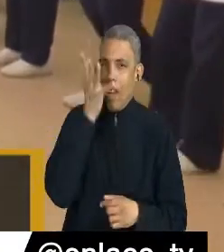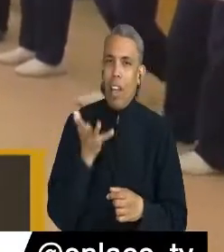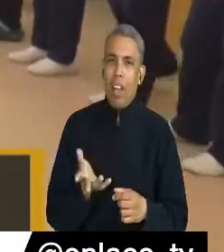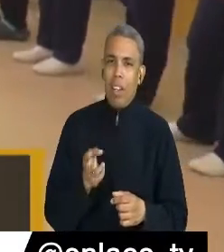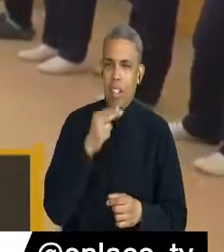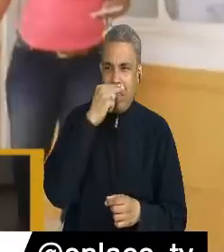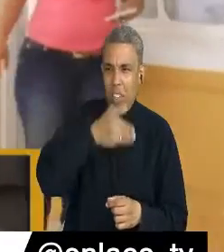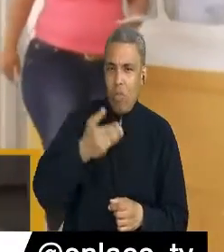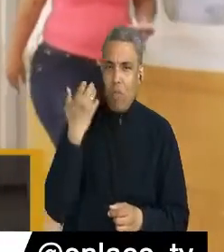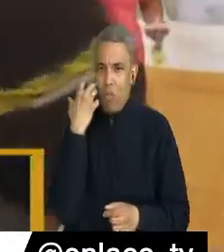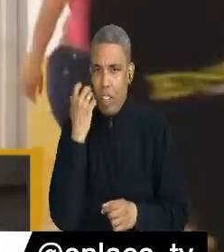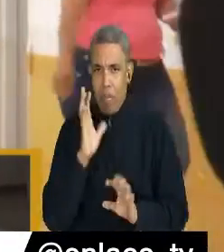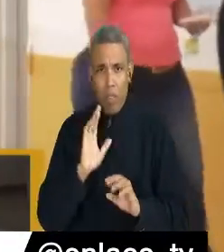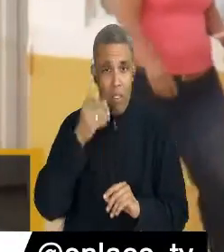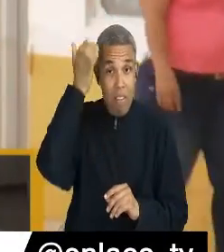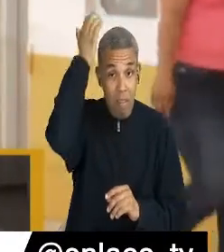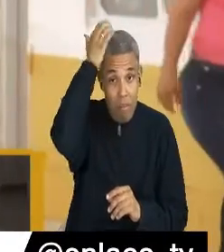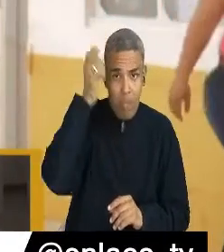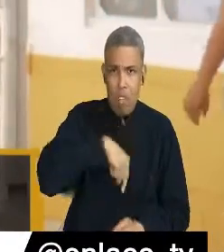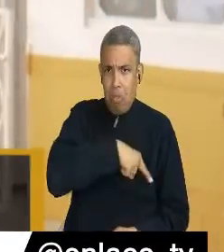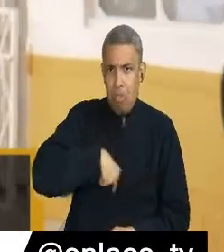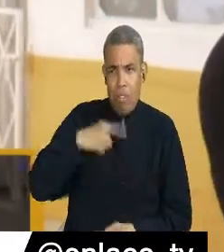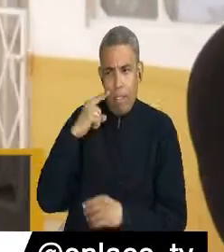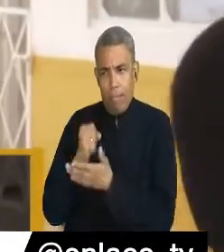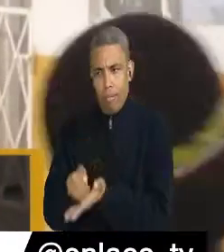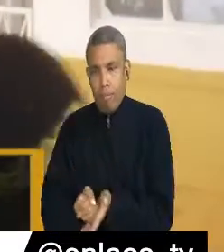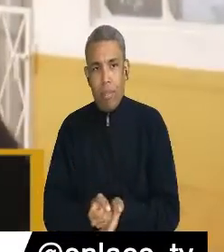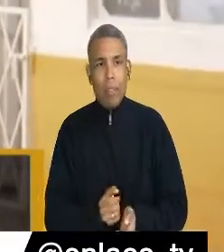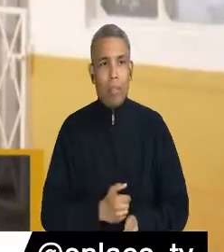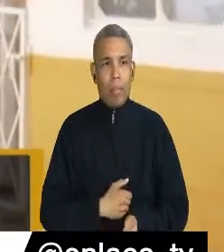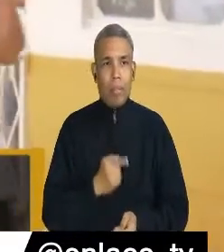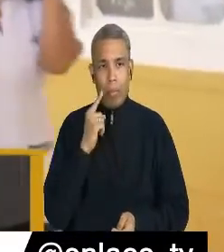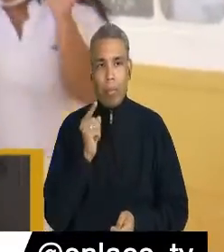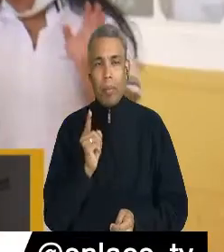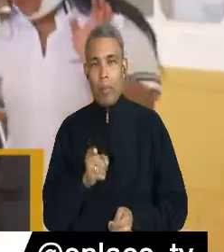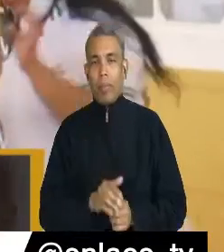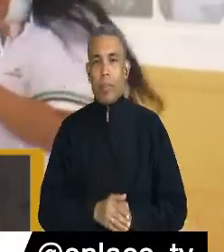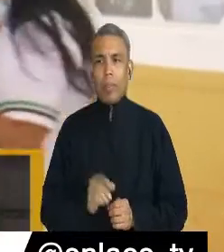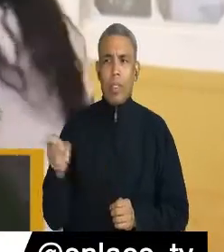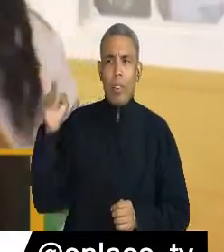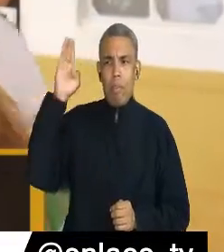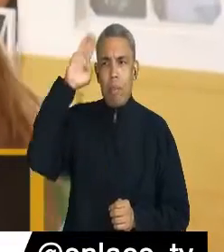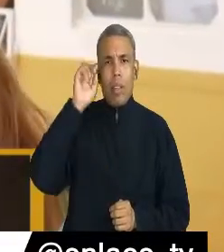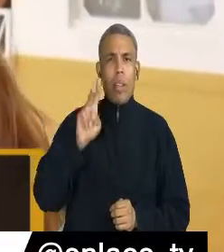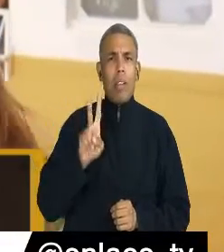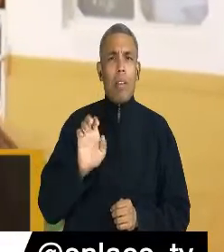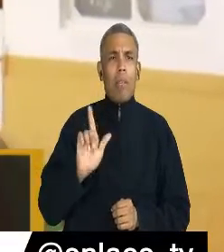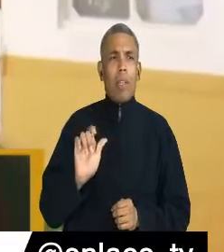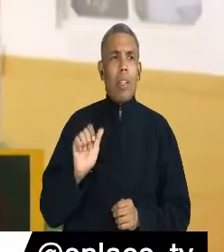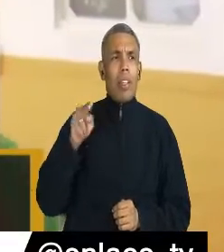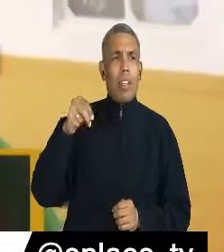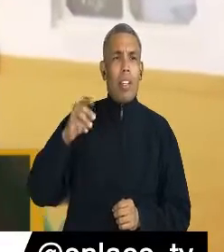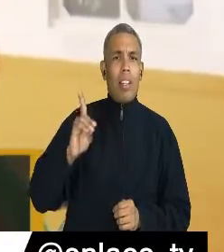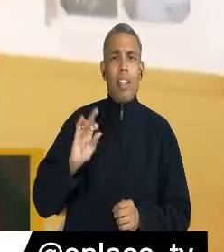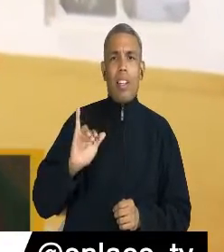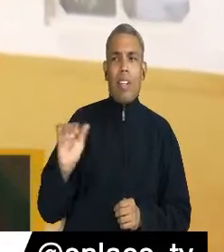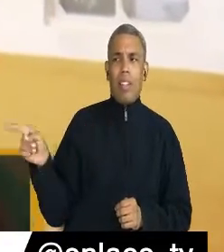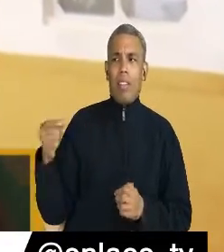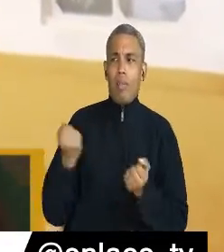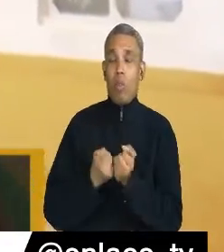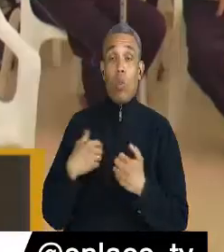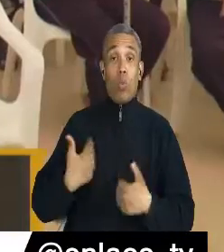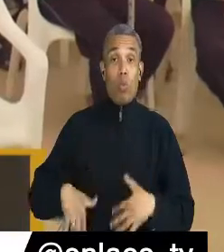enfermeras no desmerece el patrullero velandia cuando muy bien estamos muy contentos con la colaboración